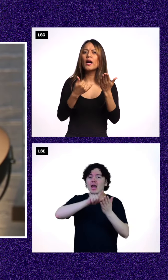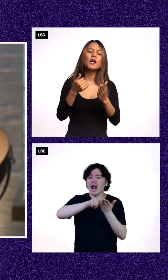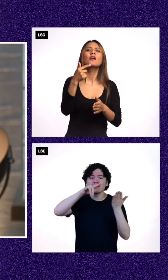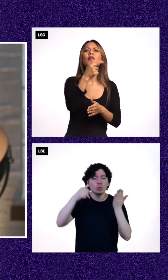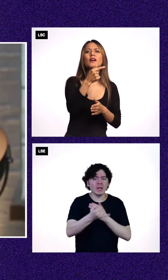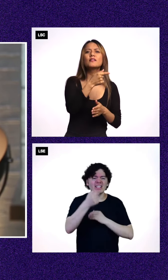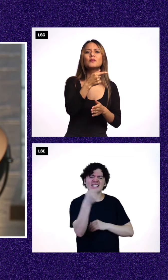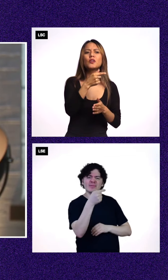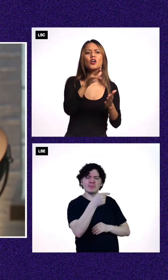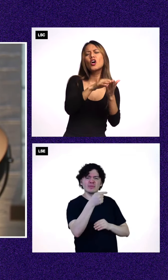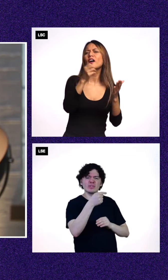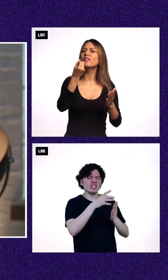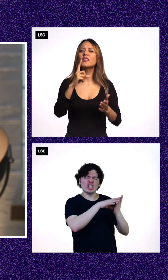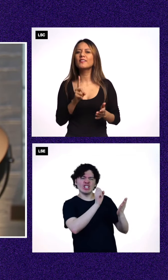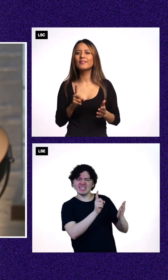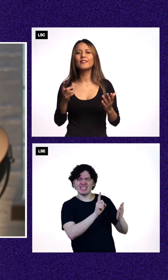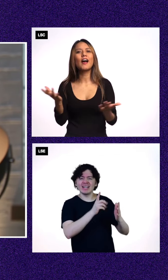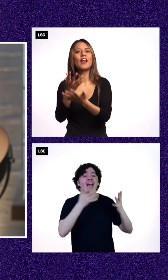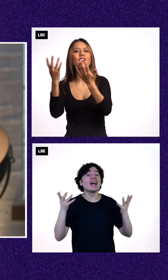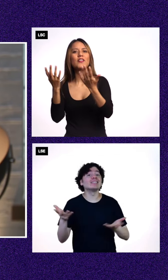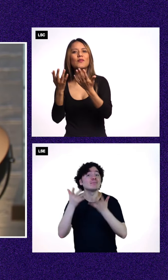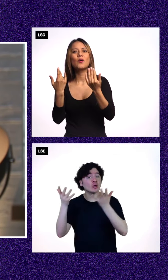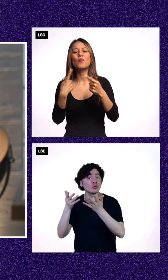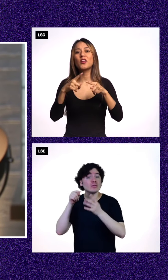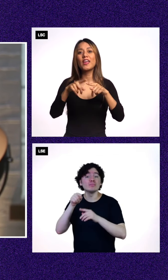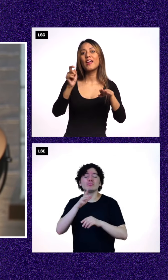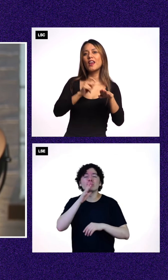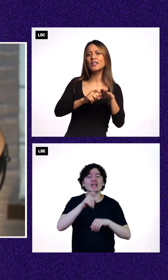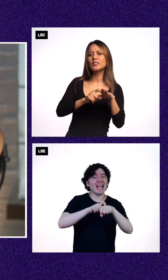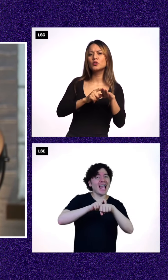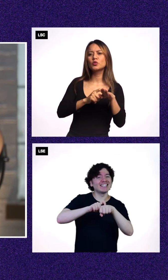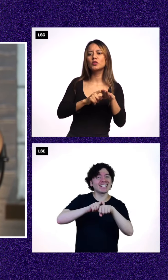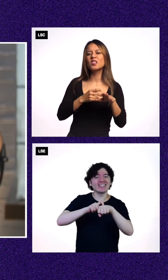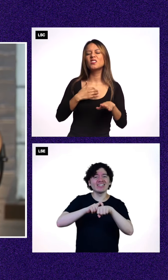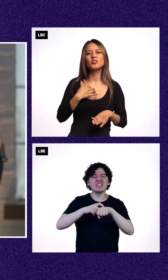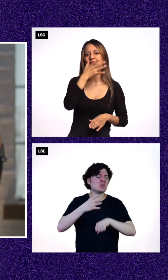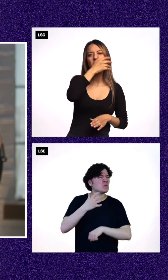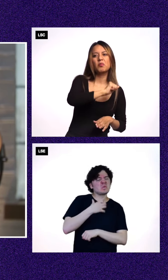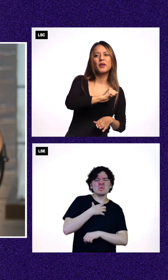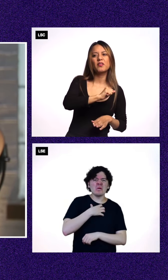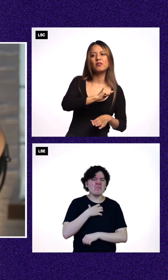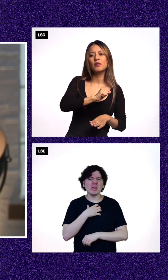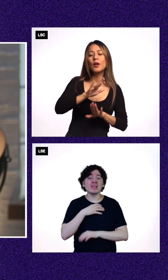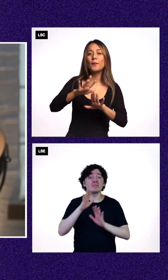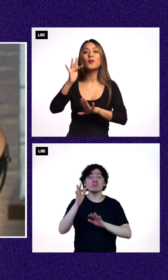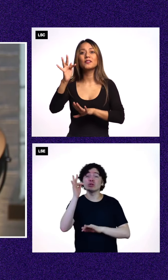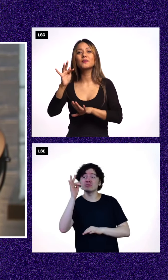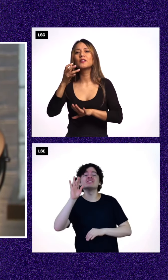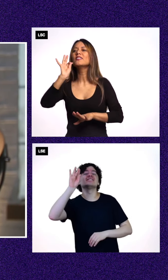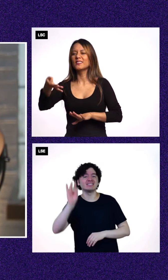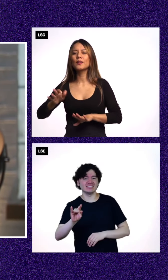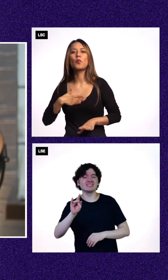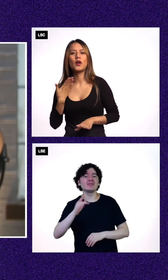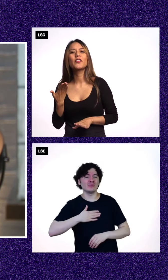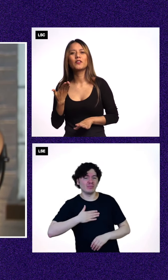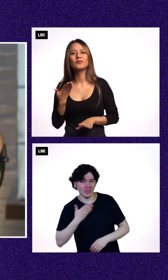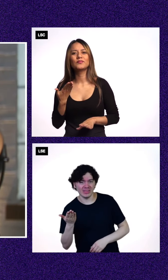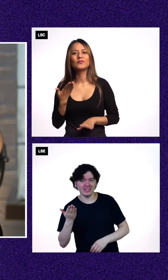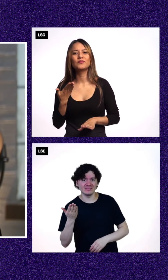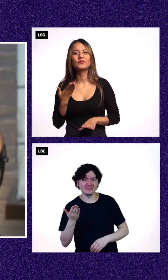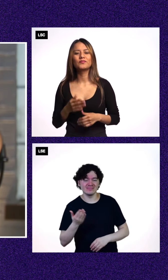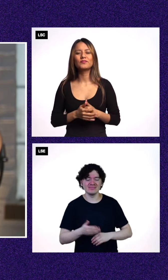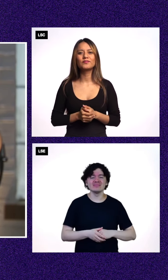entiende. Es una actitud de sí se puede. Y la negatividad no es un concepto de